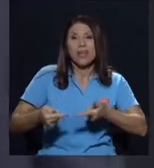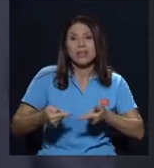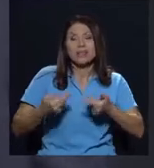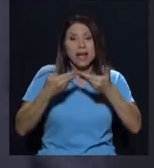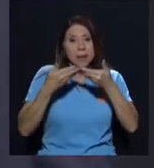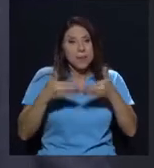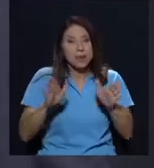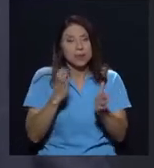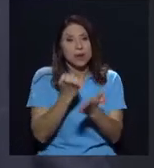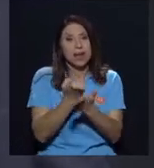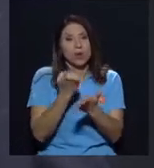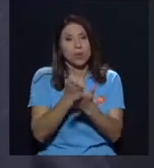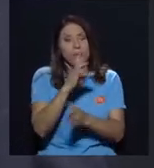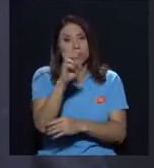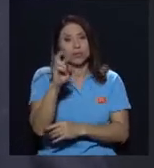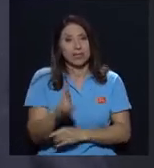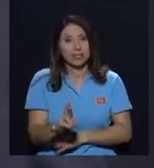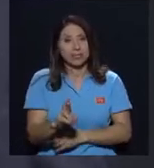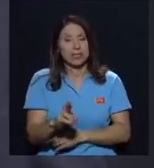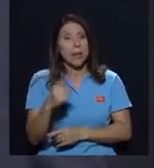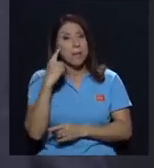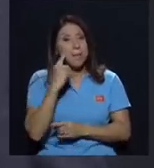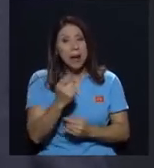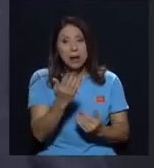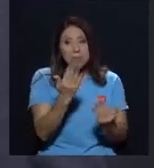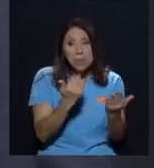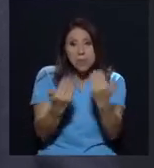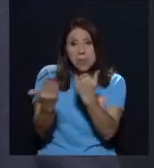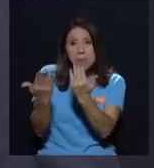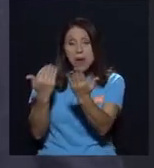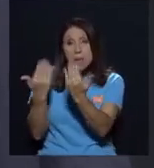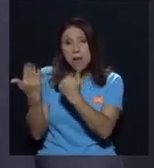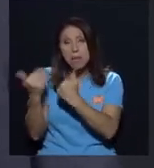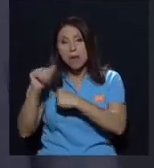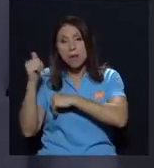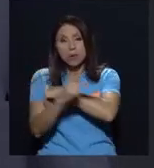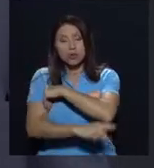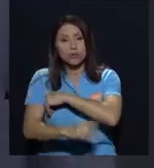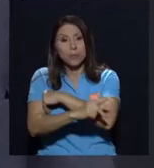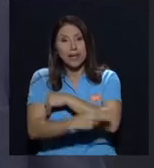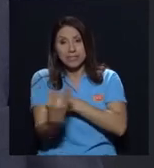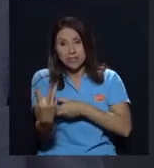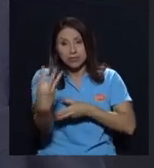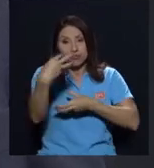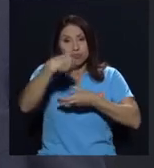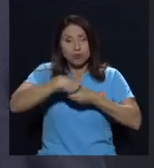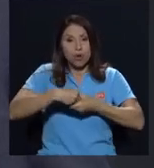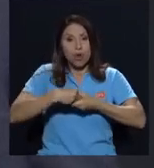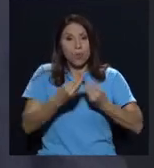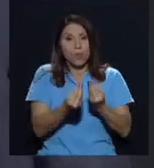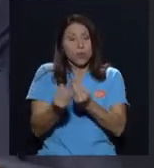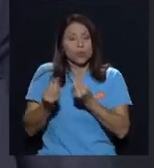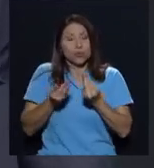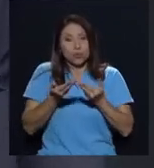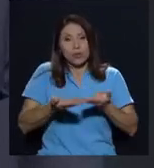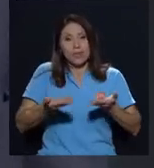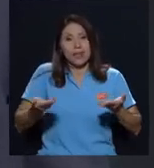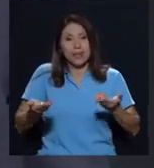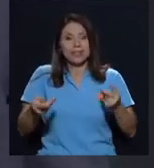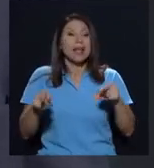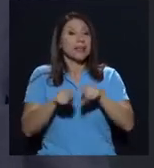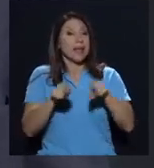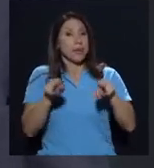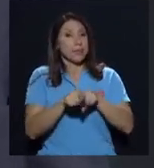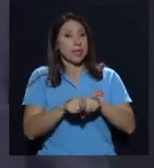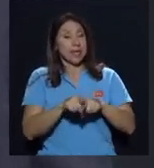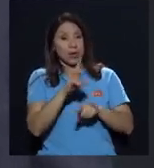costarricense a productos y bienes que vienen del extranjero como una inserción de la producción de costarricense en mercados